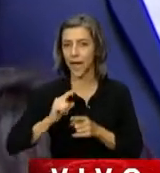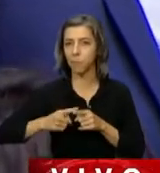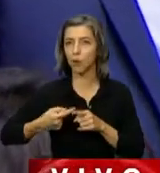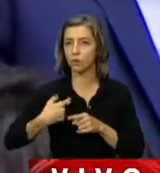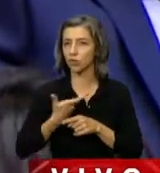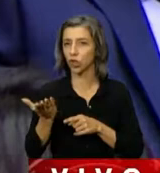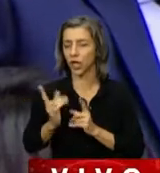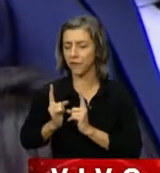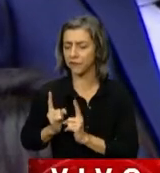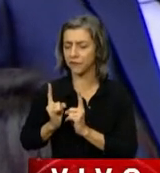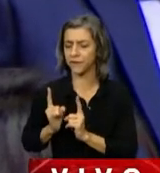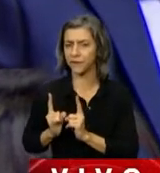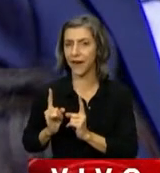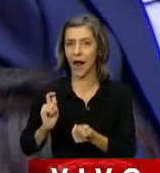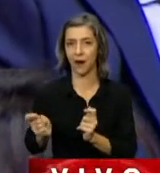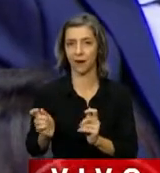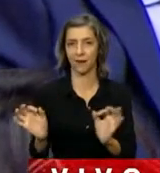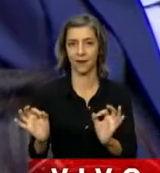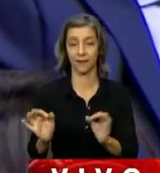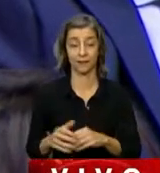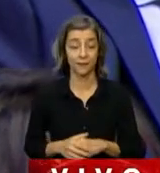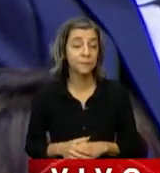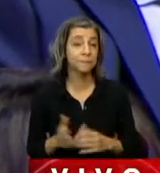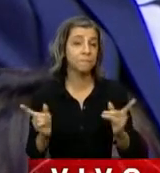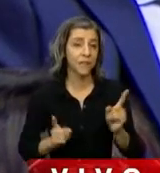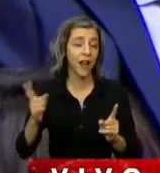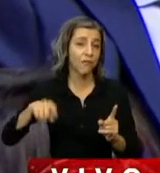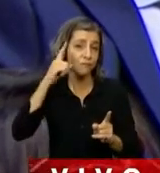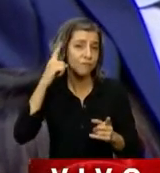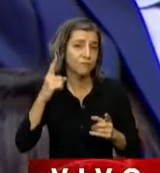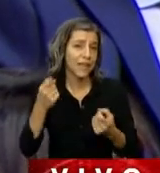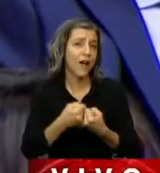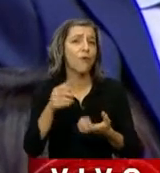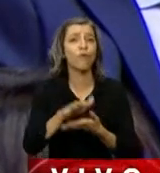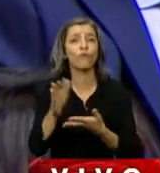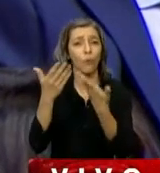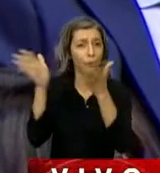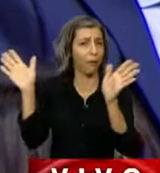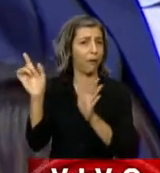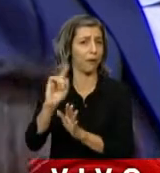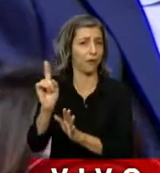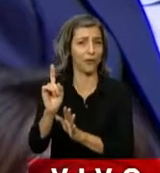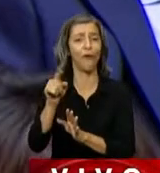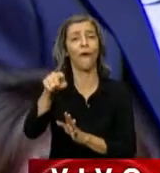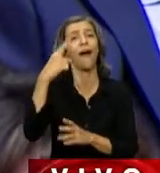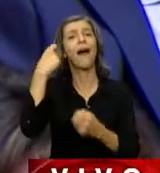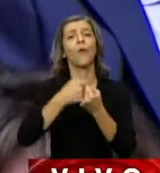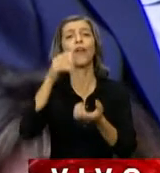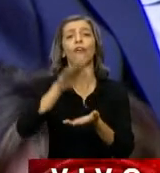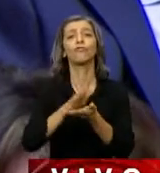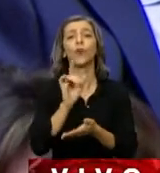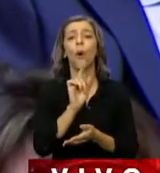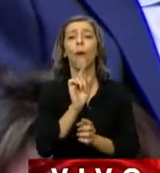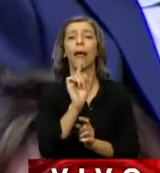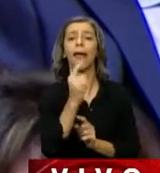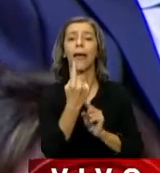social, que en general están de acuerdo no con la libertad, sino con el individualismo, con la libertad